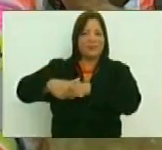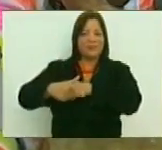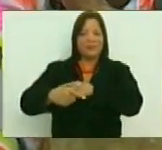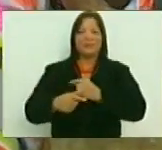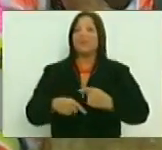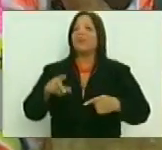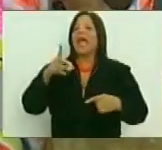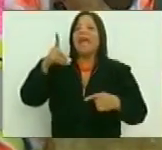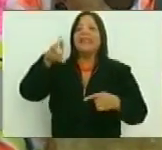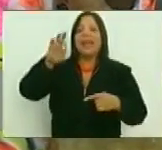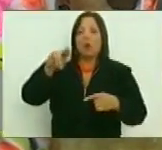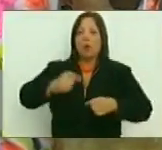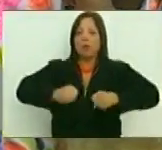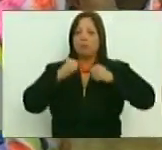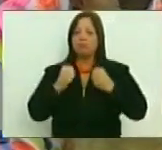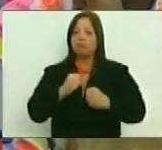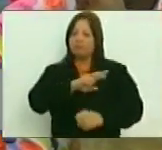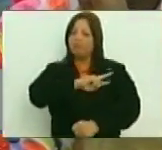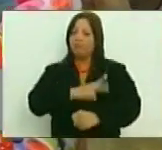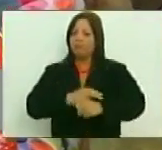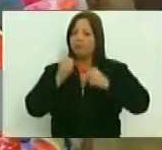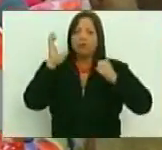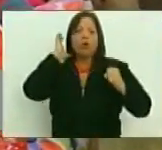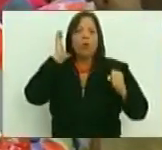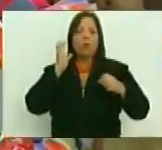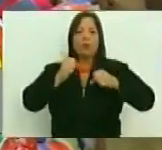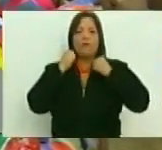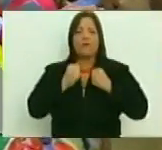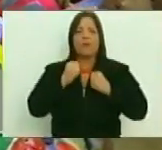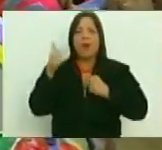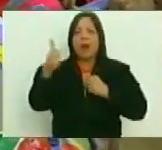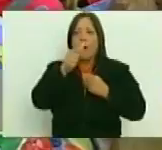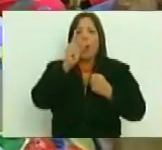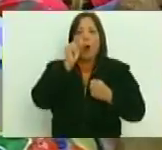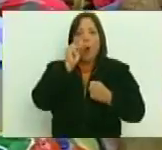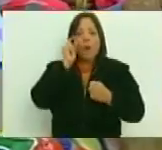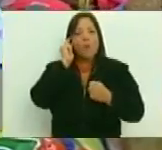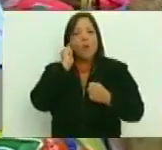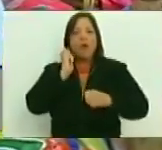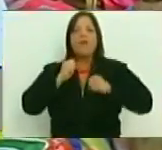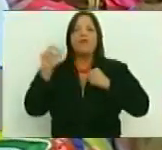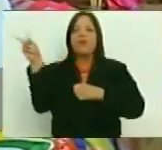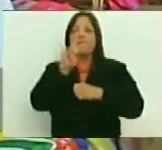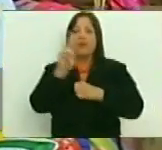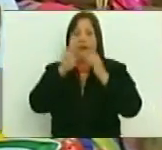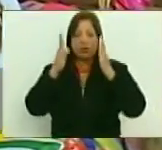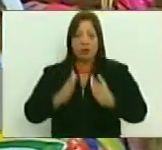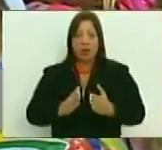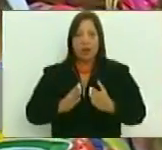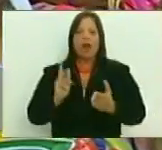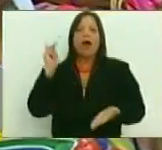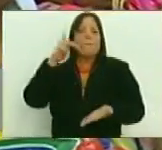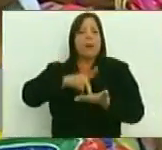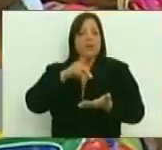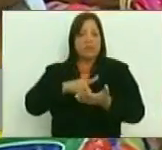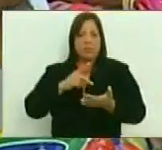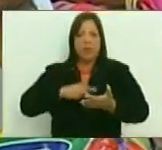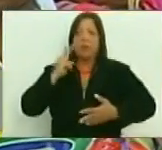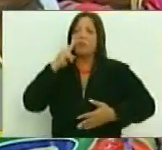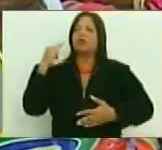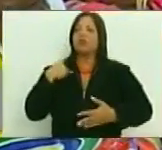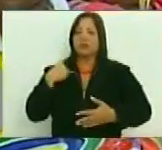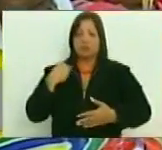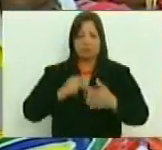Menuda convicción. Cada una de las venezolanas y los venezolanos a su manera han participado,